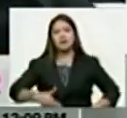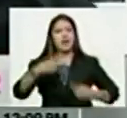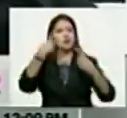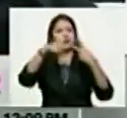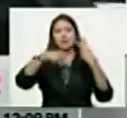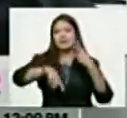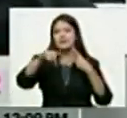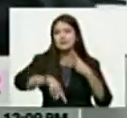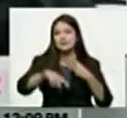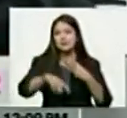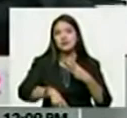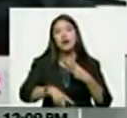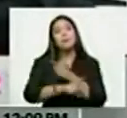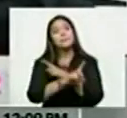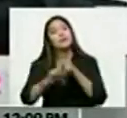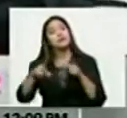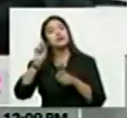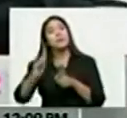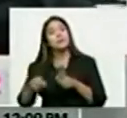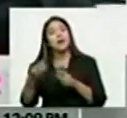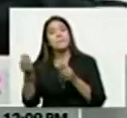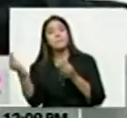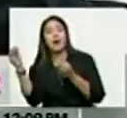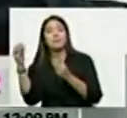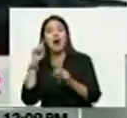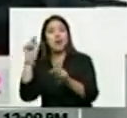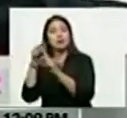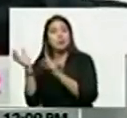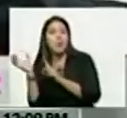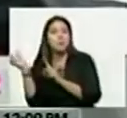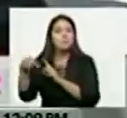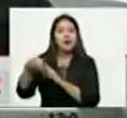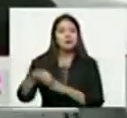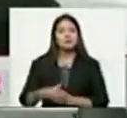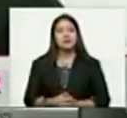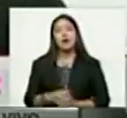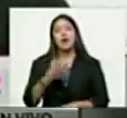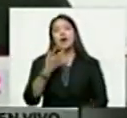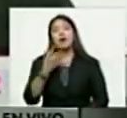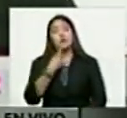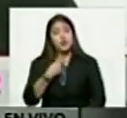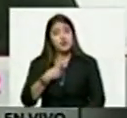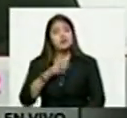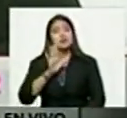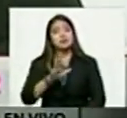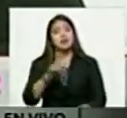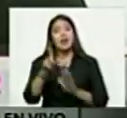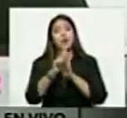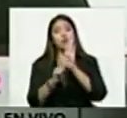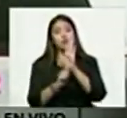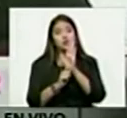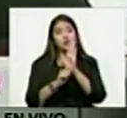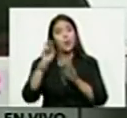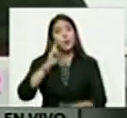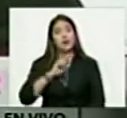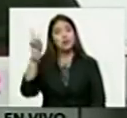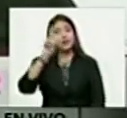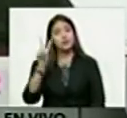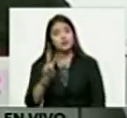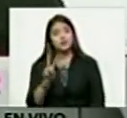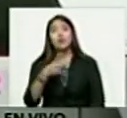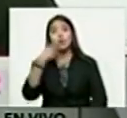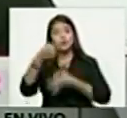de apresto operacional, sino irnos más allá, como nos los manda la Constitución de la República Bolivariana de